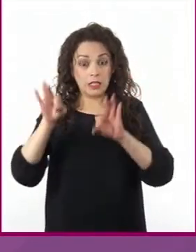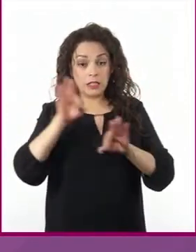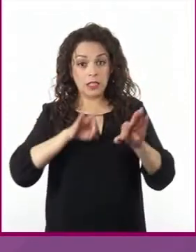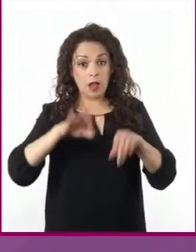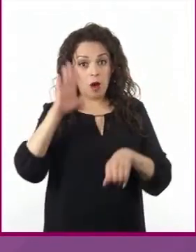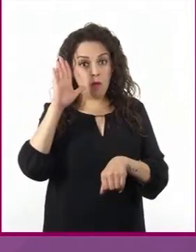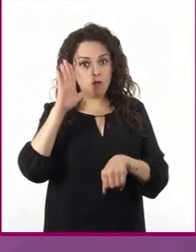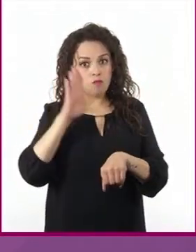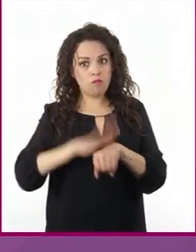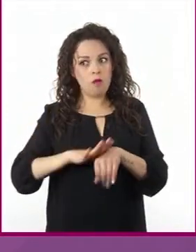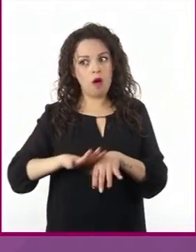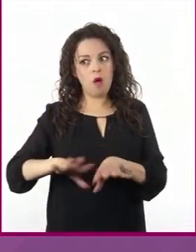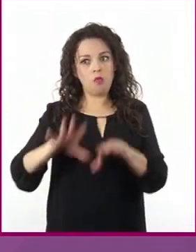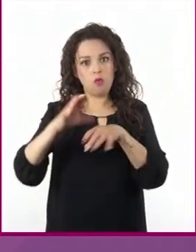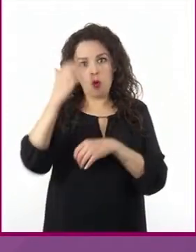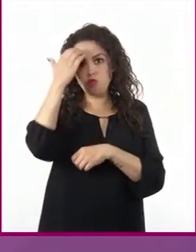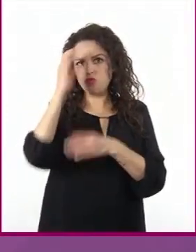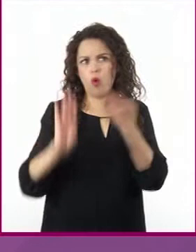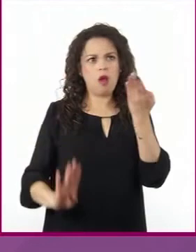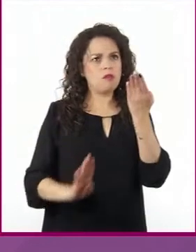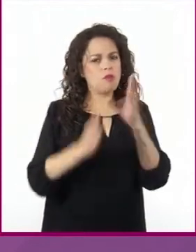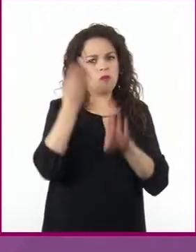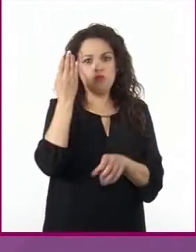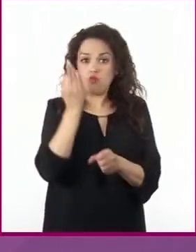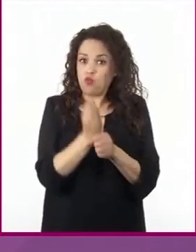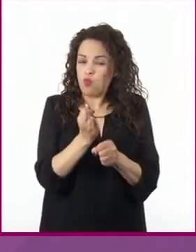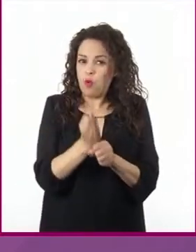más connotados a nivel mundial actualmente, ¿no?